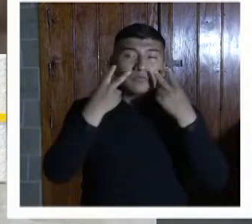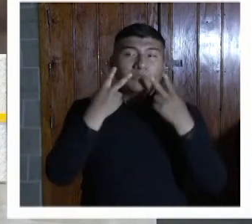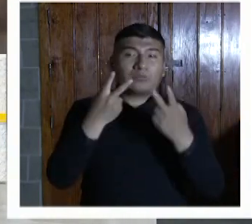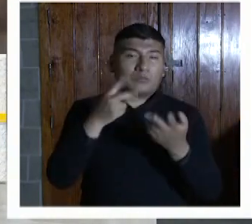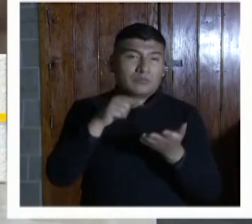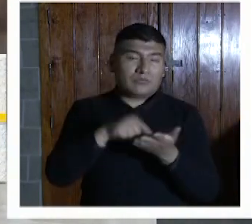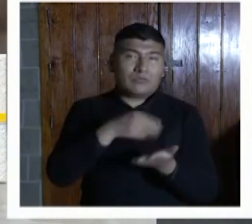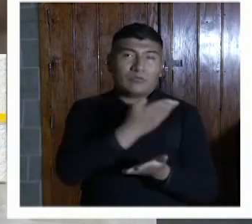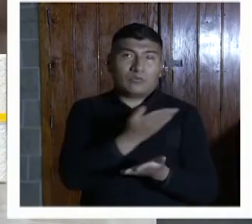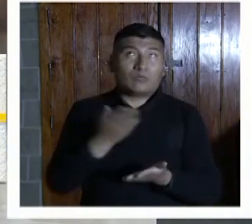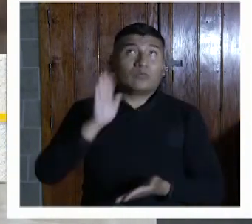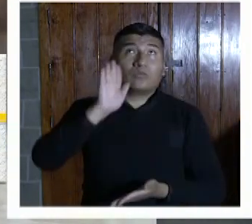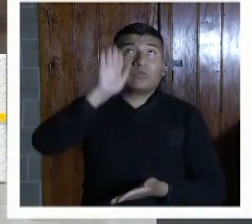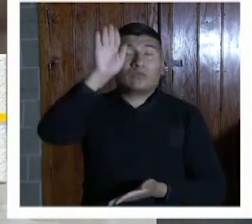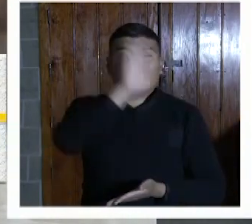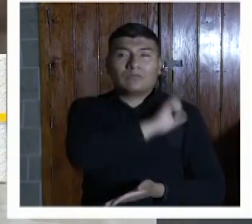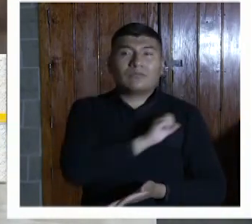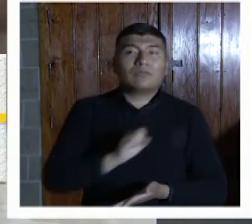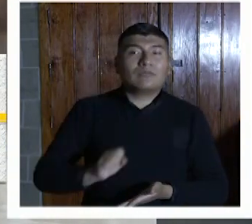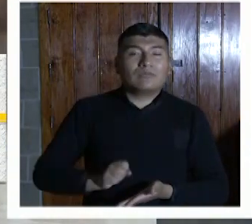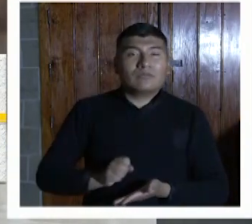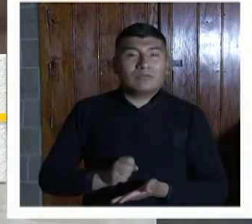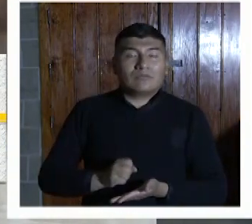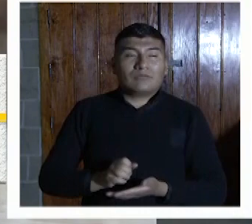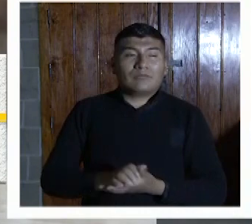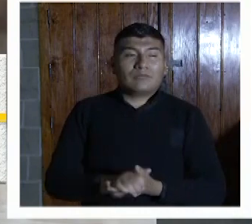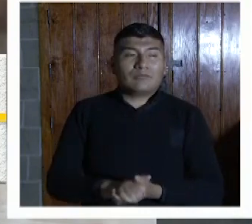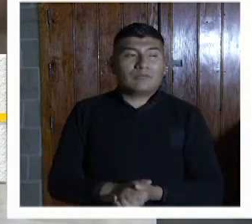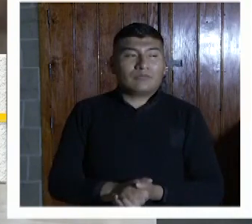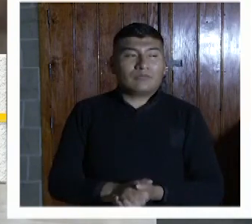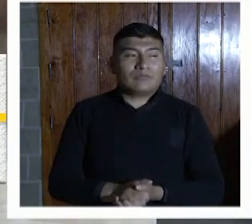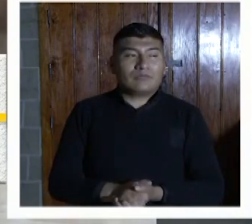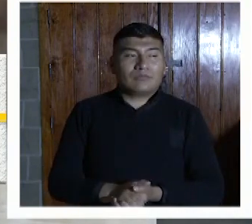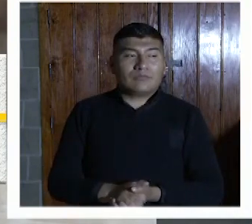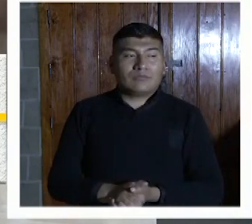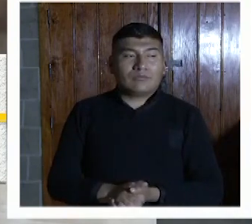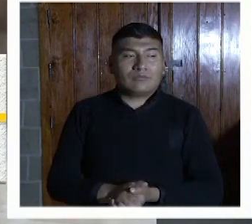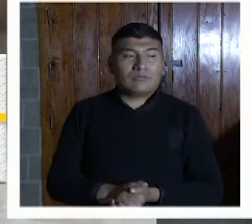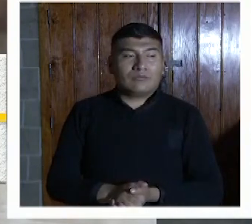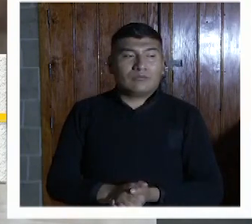tener y expresarlo en los demás.